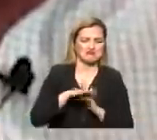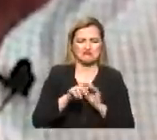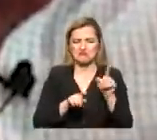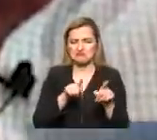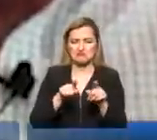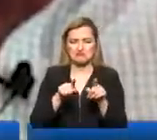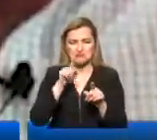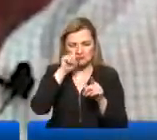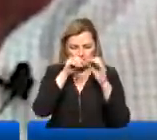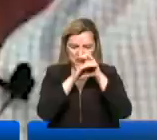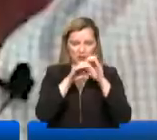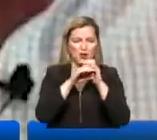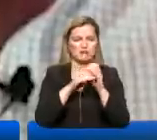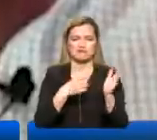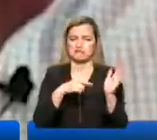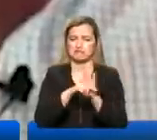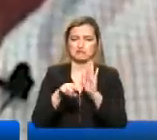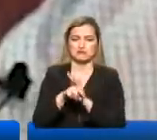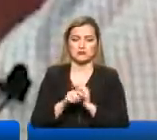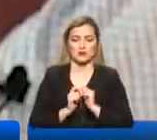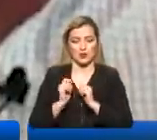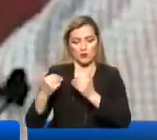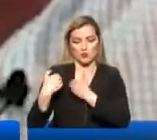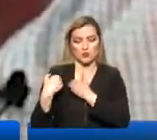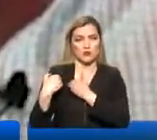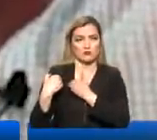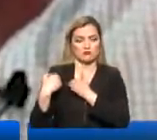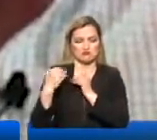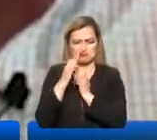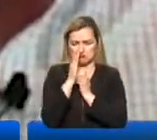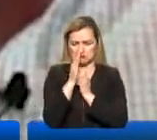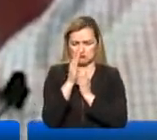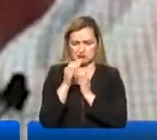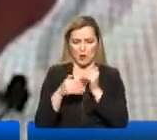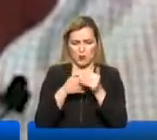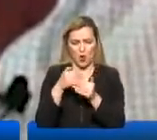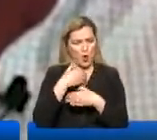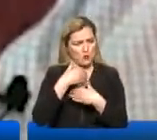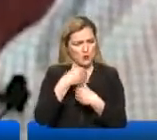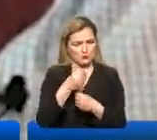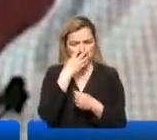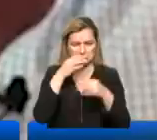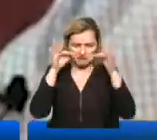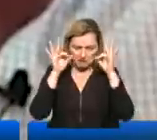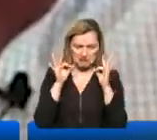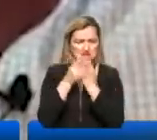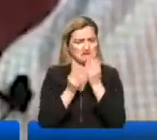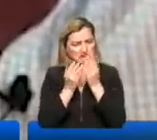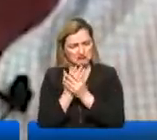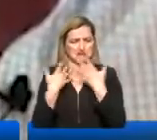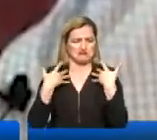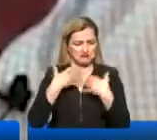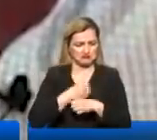observar que con responsabilidad ciudadana y disciplina podemos avanzar de manera segura en esta nueva normalidad que abre la posibilidad